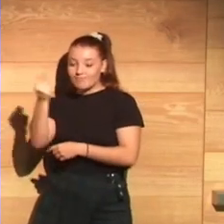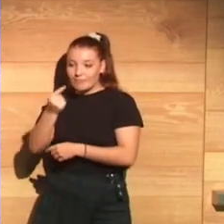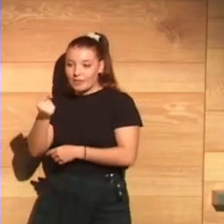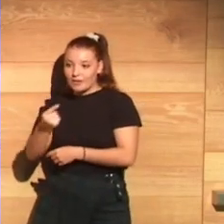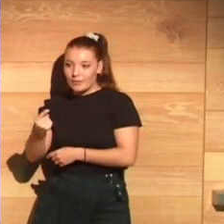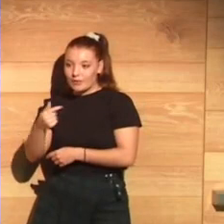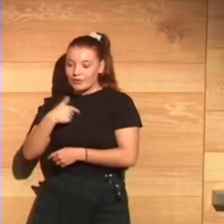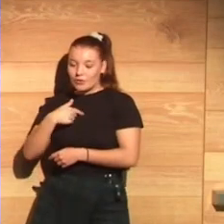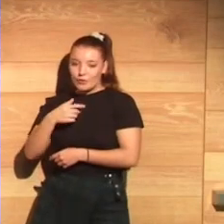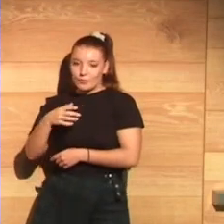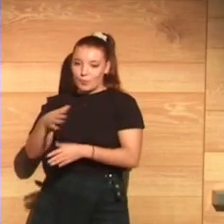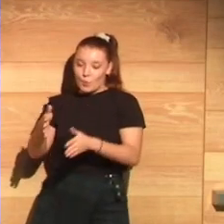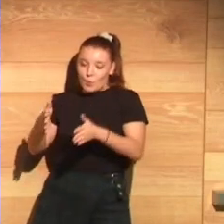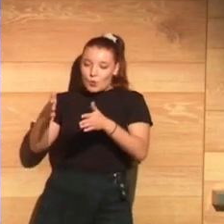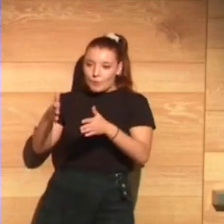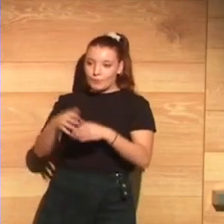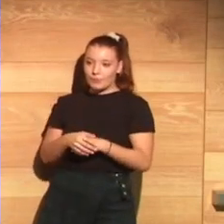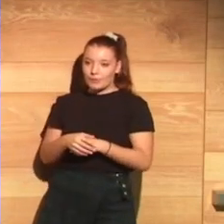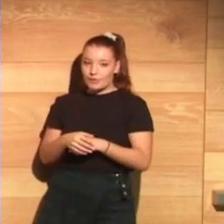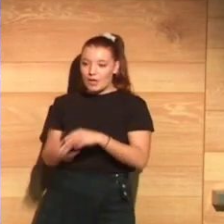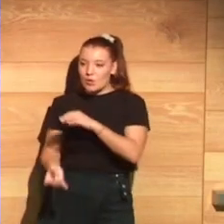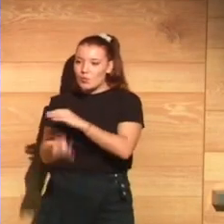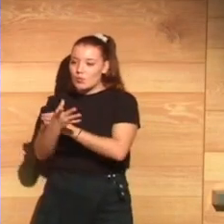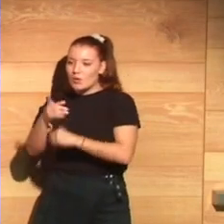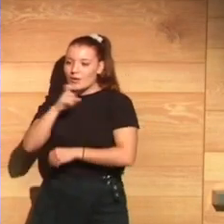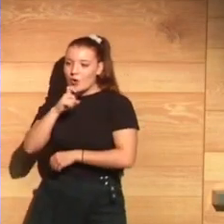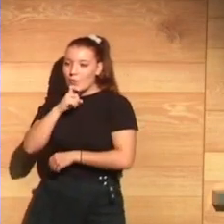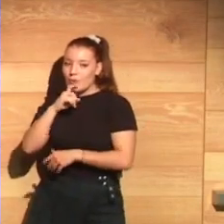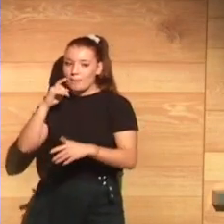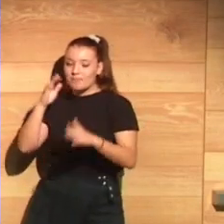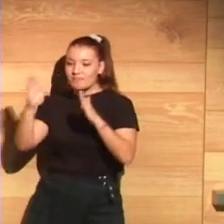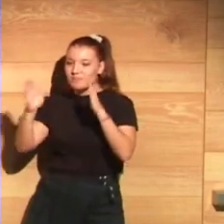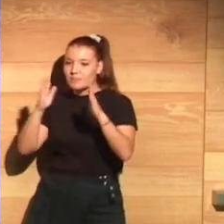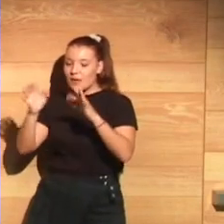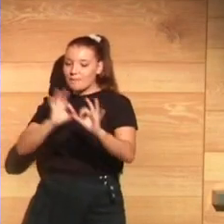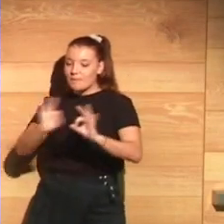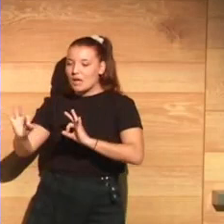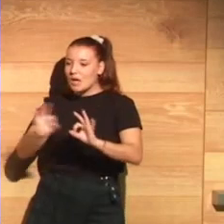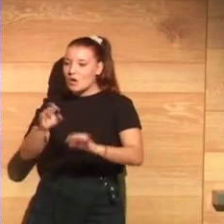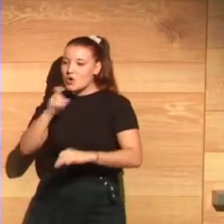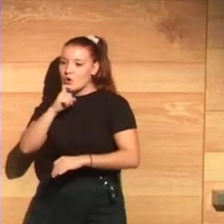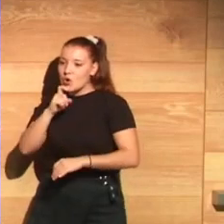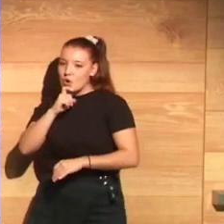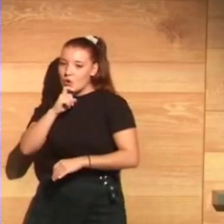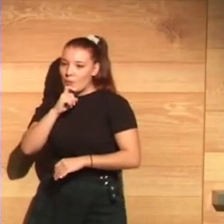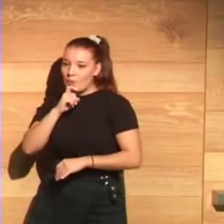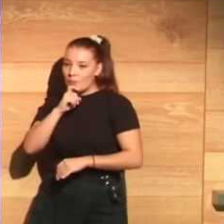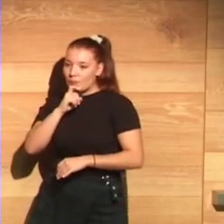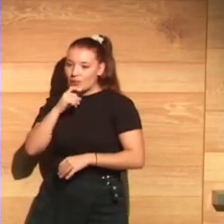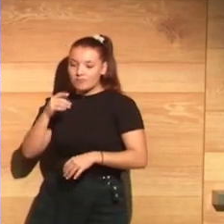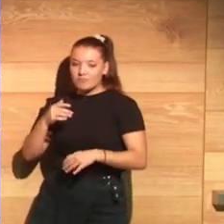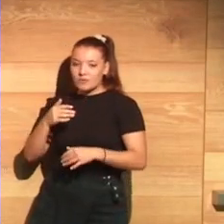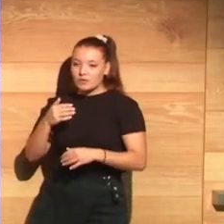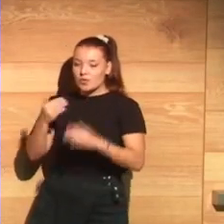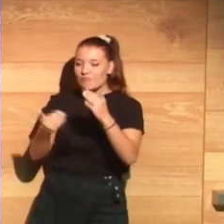admira mucho a la gente a los ilustradores y a la gente que dibuja, de cómo es o cómo surge o cómo lo hacen, cómo